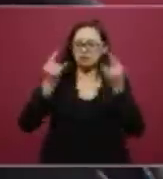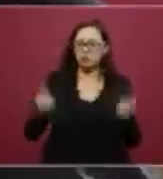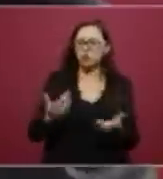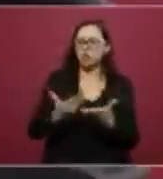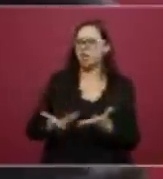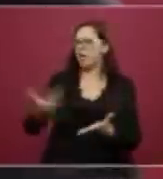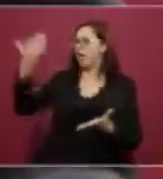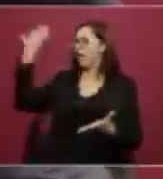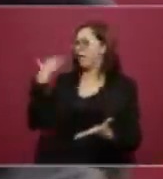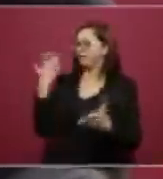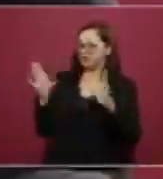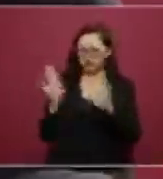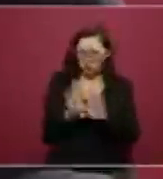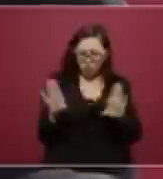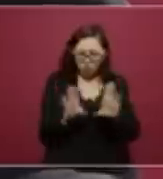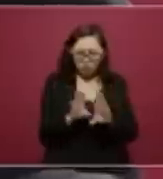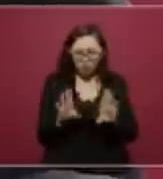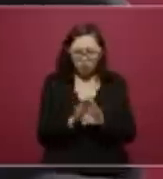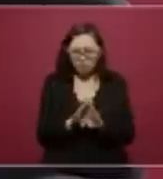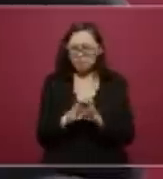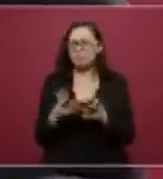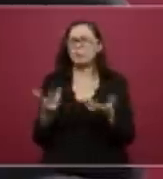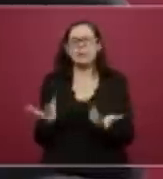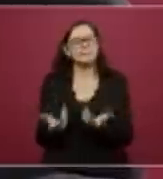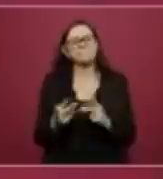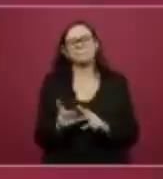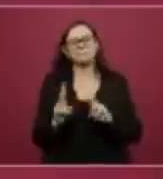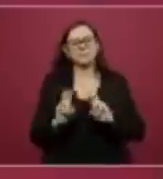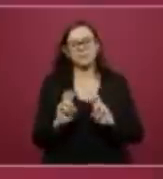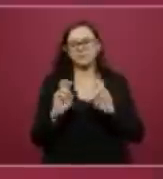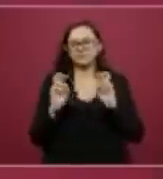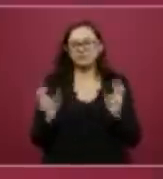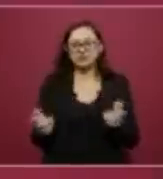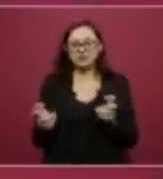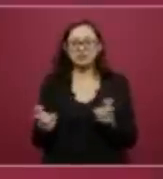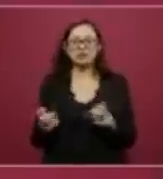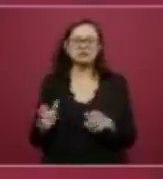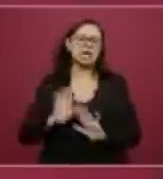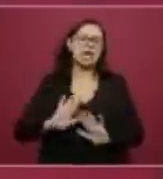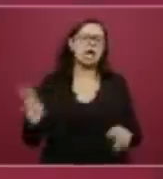desde la conquista, son temas que no pierden actualidad,